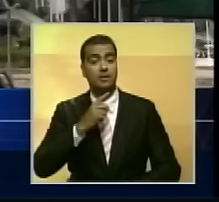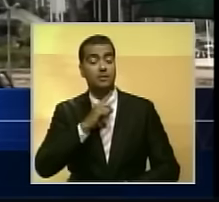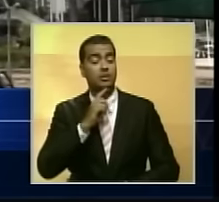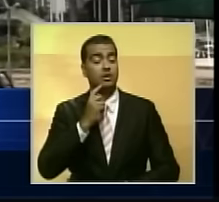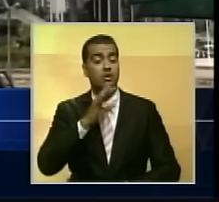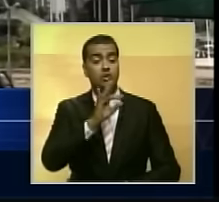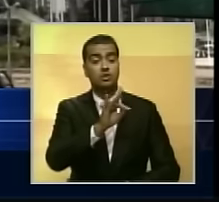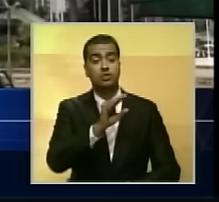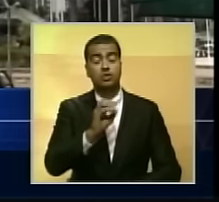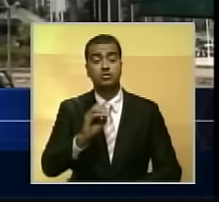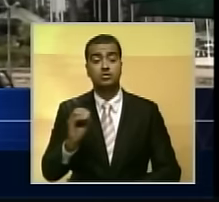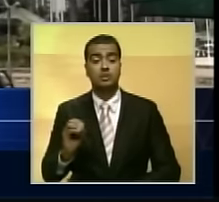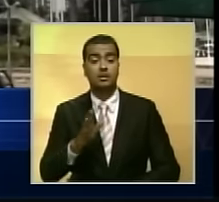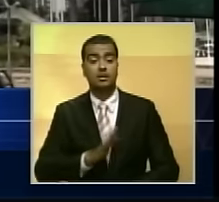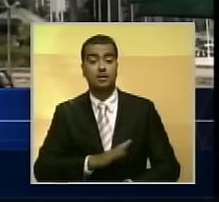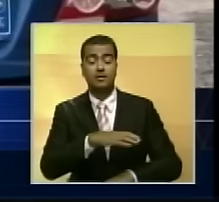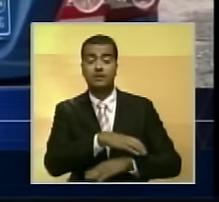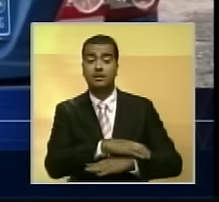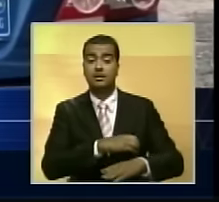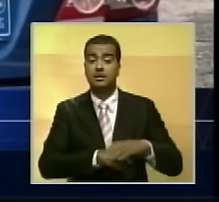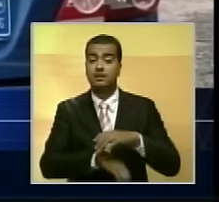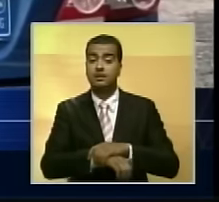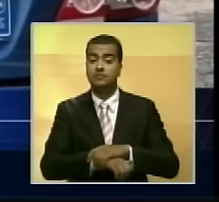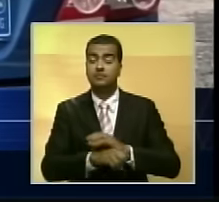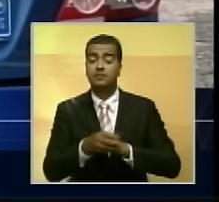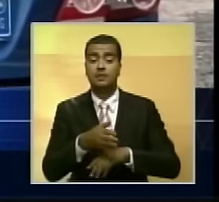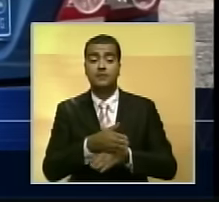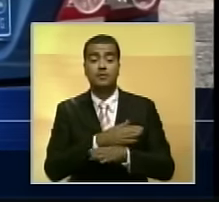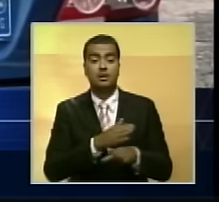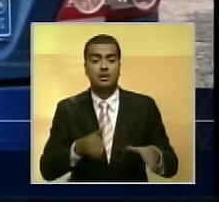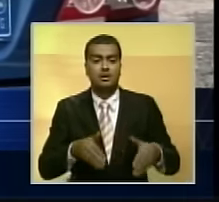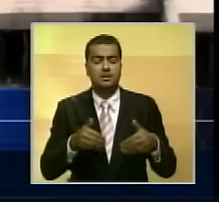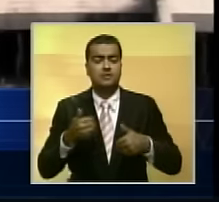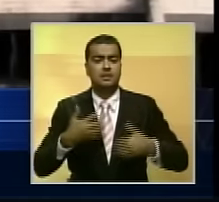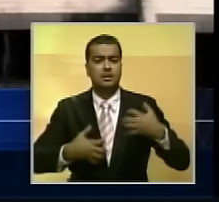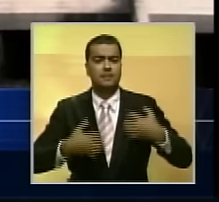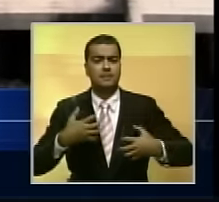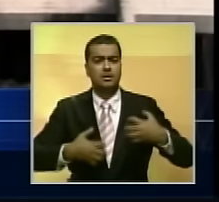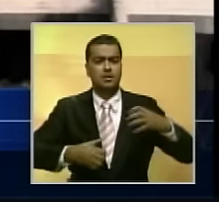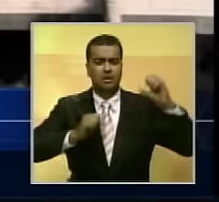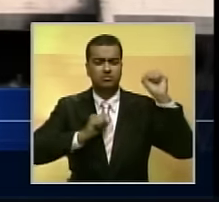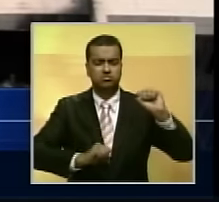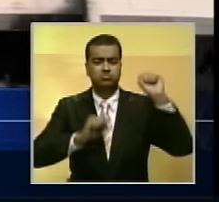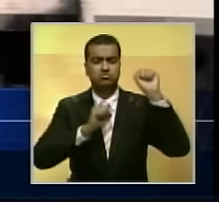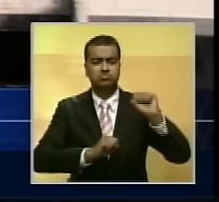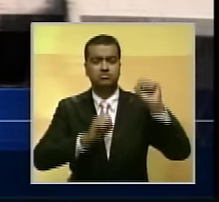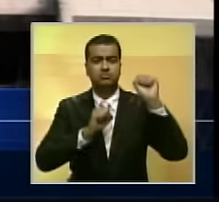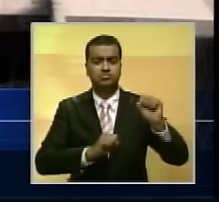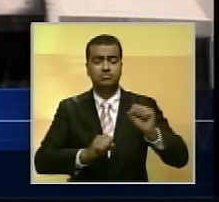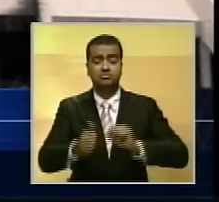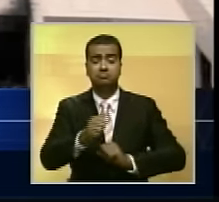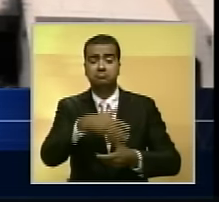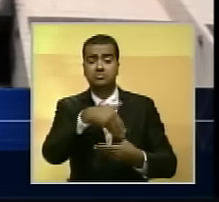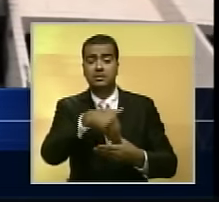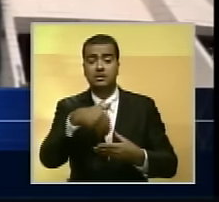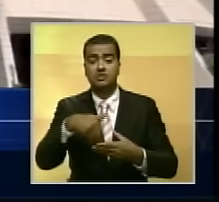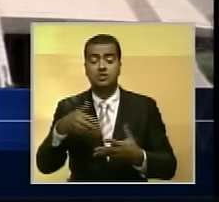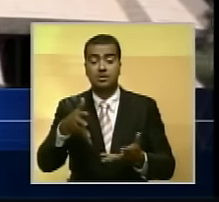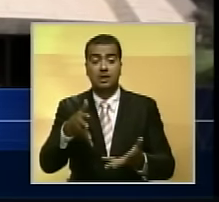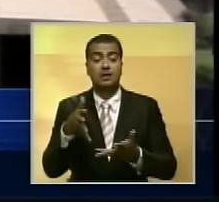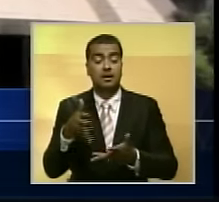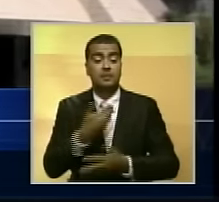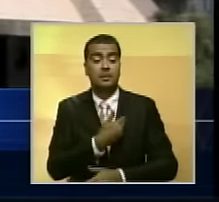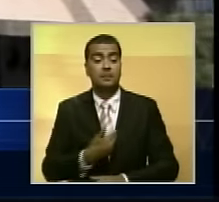de 800 se encuentran detenidas. Esto tras el inicio el pasado miércoles de las protestas por presunto fraude en las elecciones ganadas por el